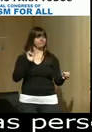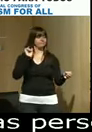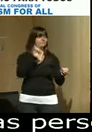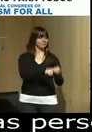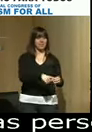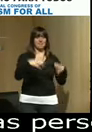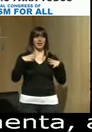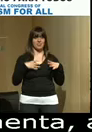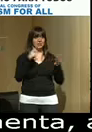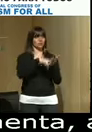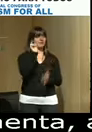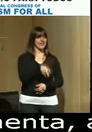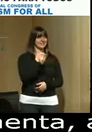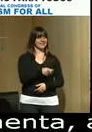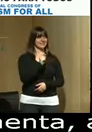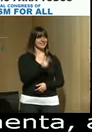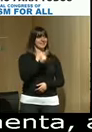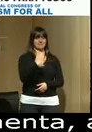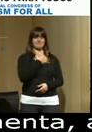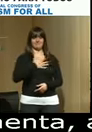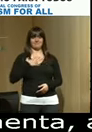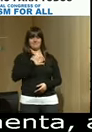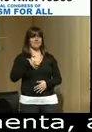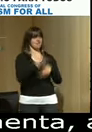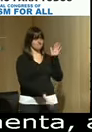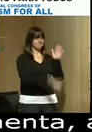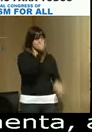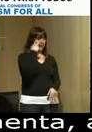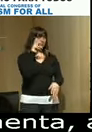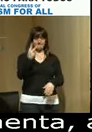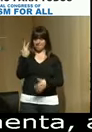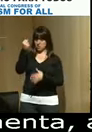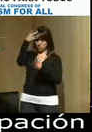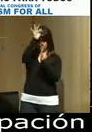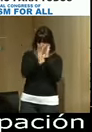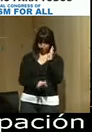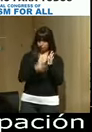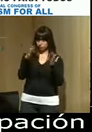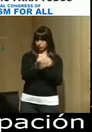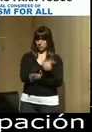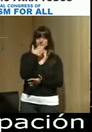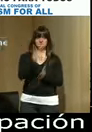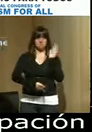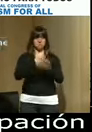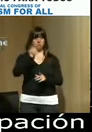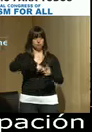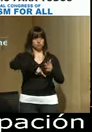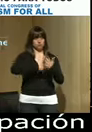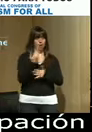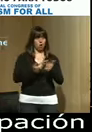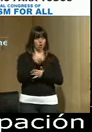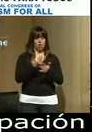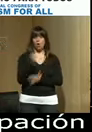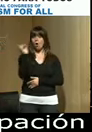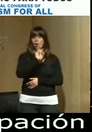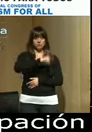vacaciones con mayor frecuencia. Y ahí tienen ustedes todos los coeficientes. En el caso de que yo me vaya todos los días o semanalmente de vacaciones, pues